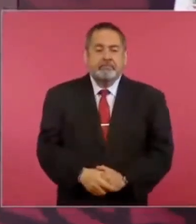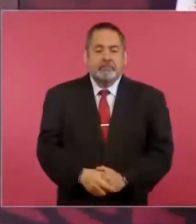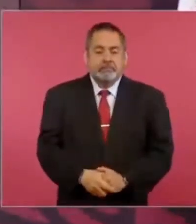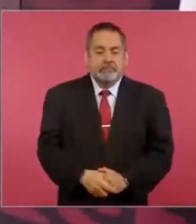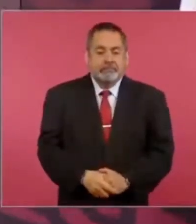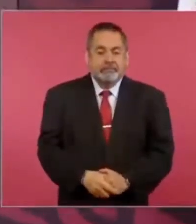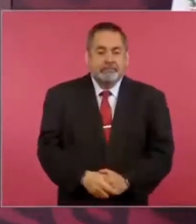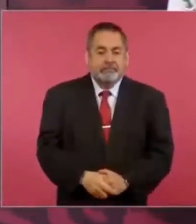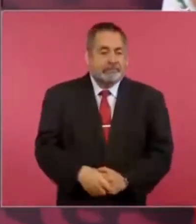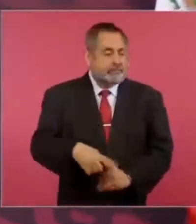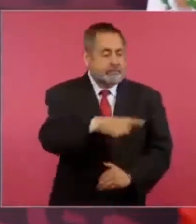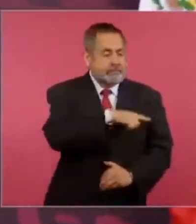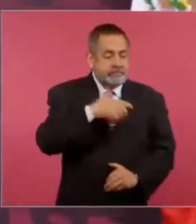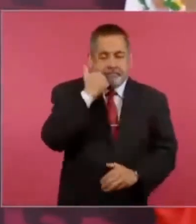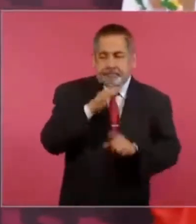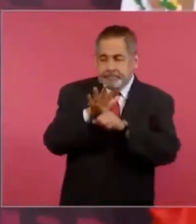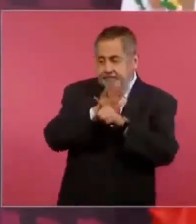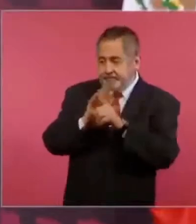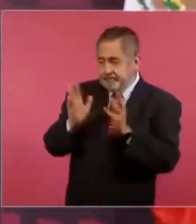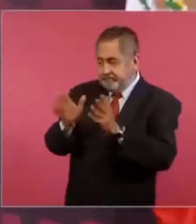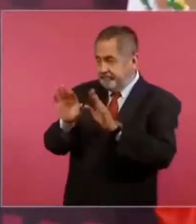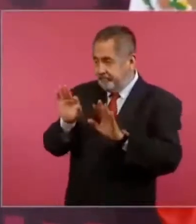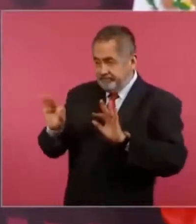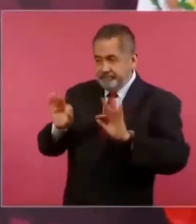están queriendo manipular.